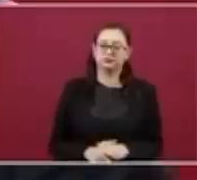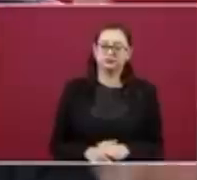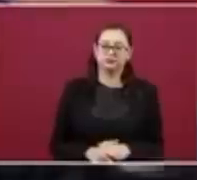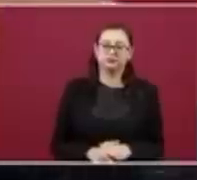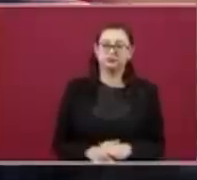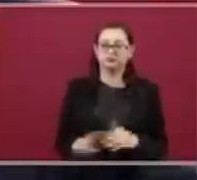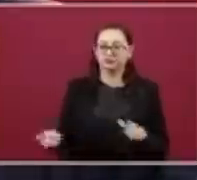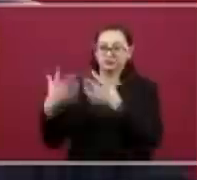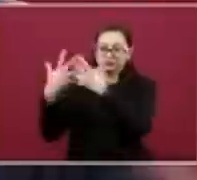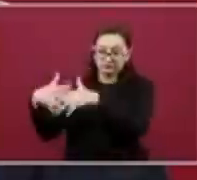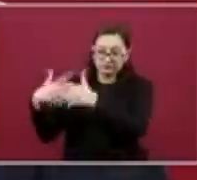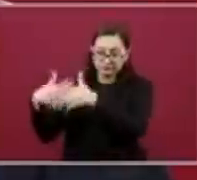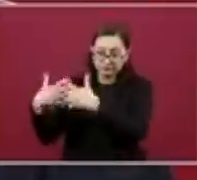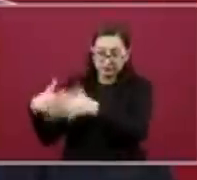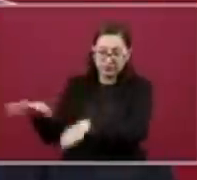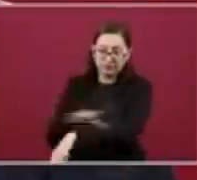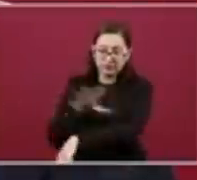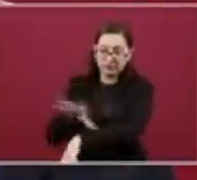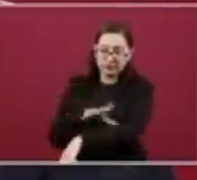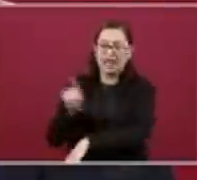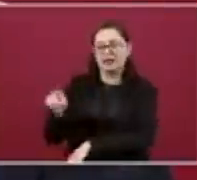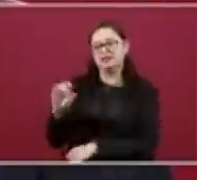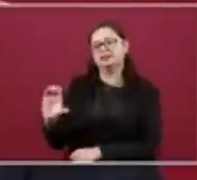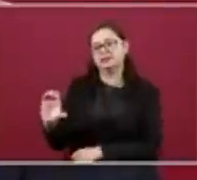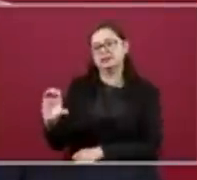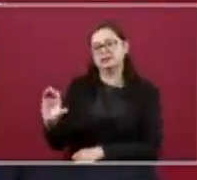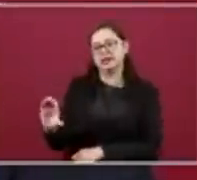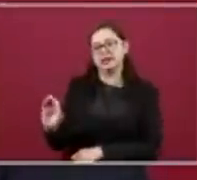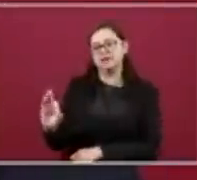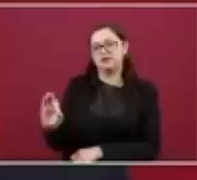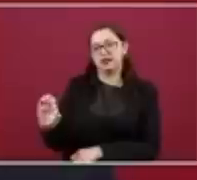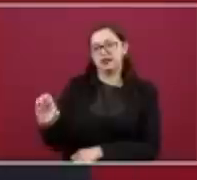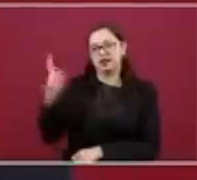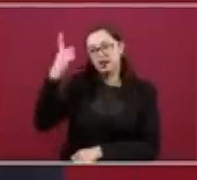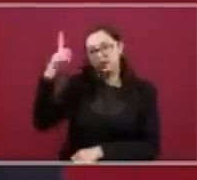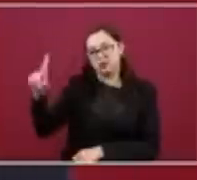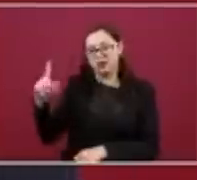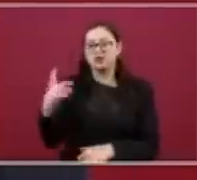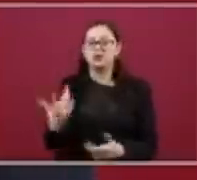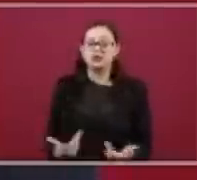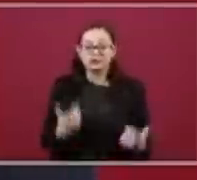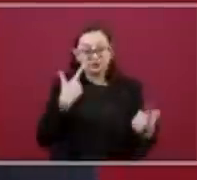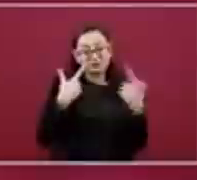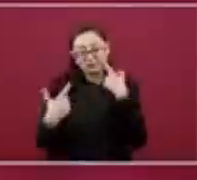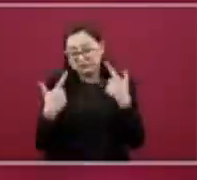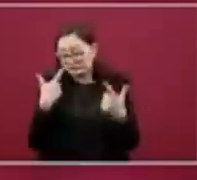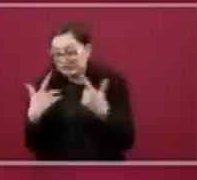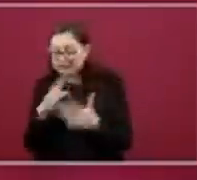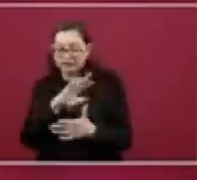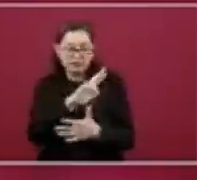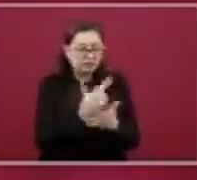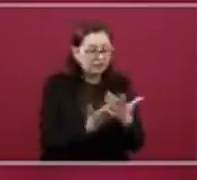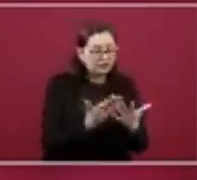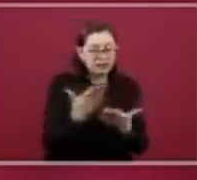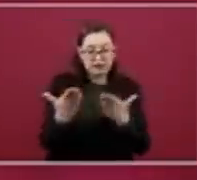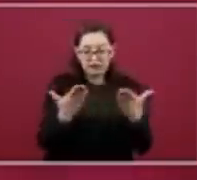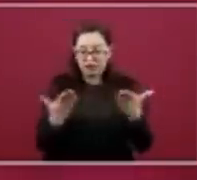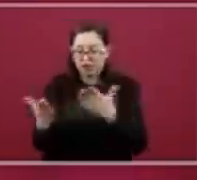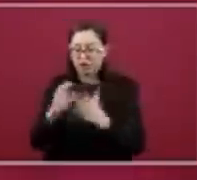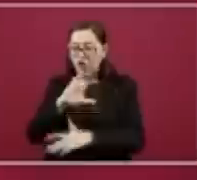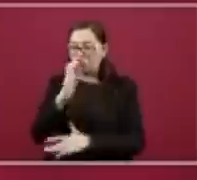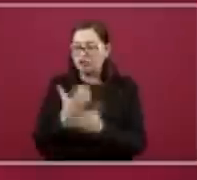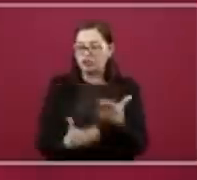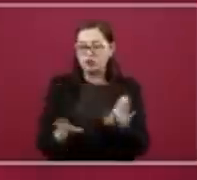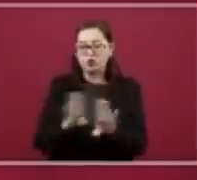la planta es de la Comisión Federal de Electricidad. Entonces, tendríamos que ver contratos, tendríamos que ver